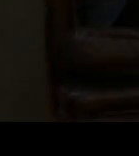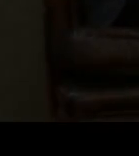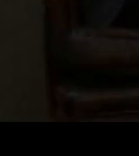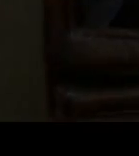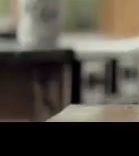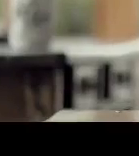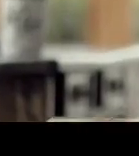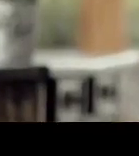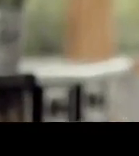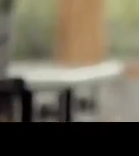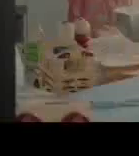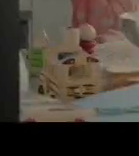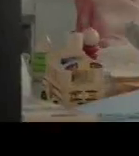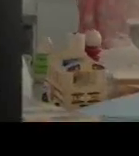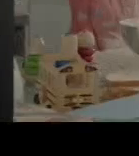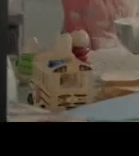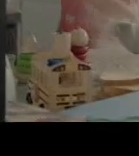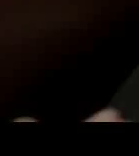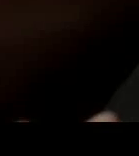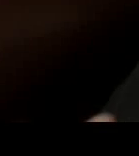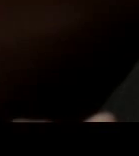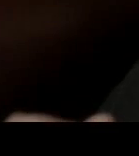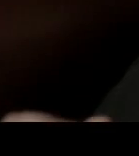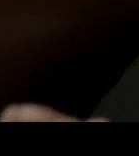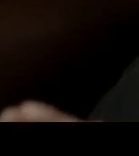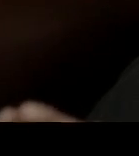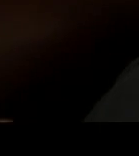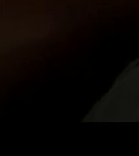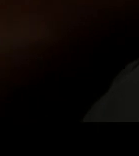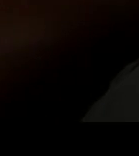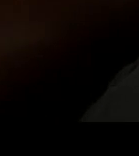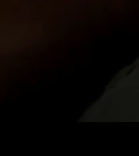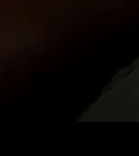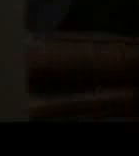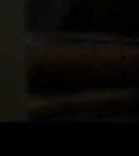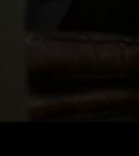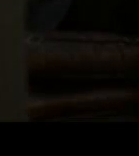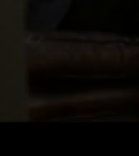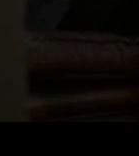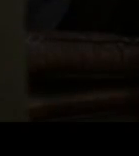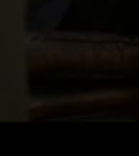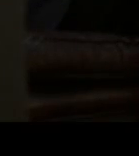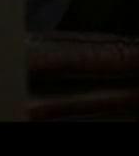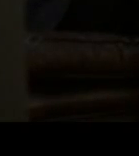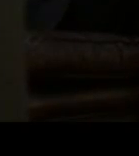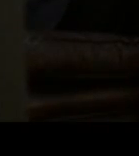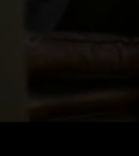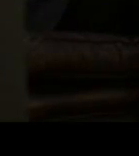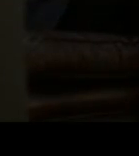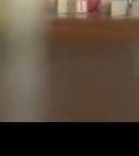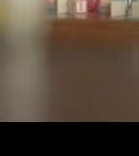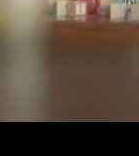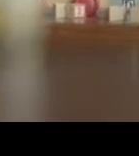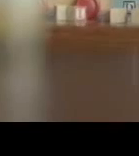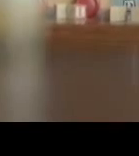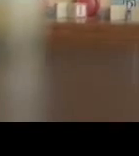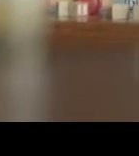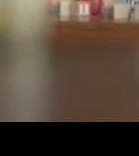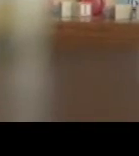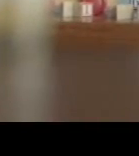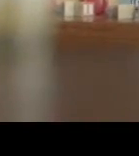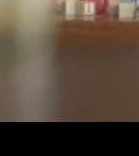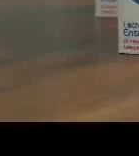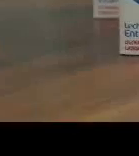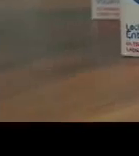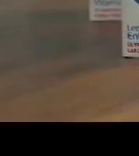muchas menos travesuras. Todo está mucho más tranquilo, doctor. Le mencioné que nutre bajo depresión. No te aseguramos